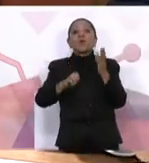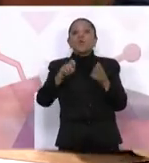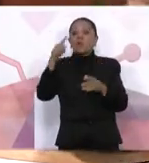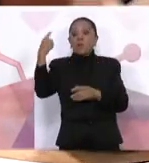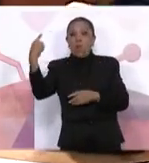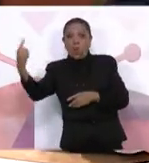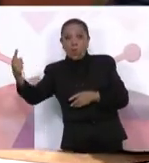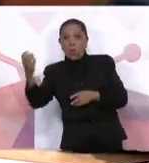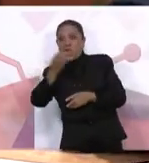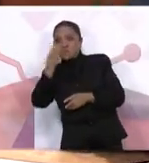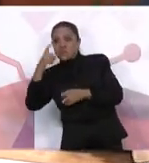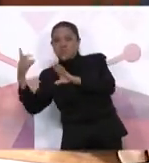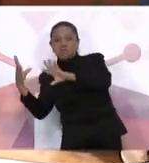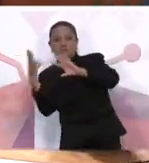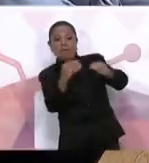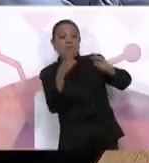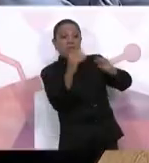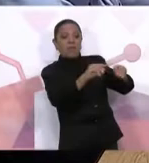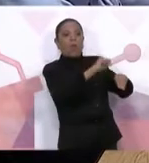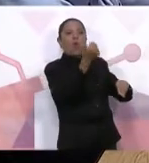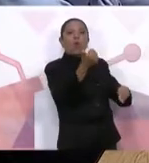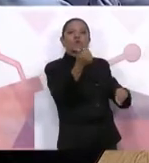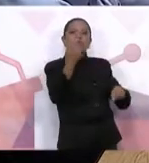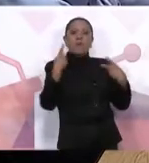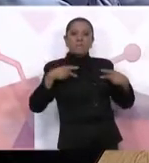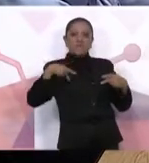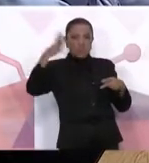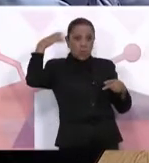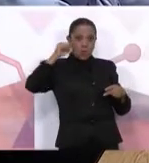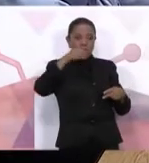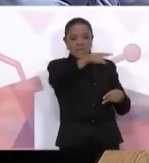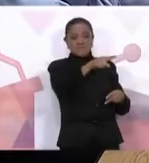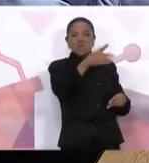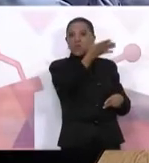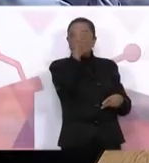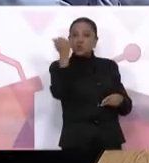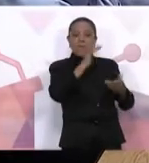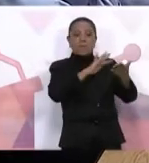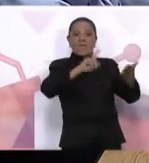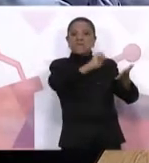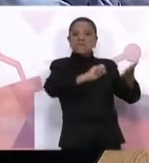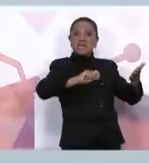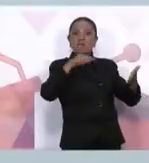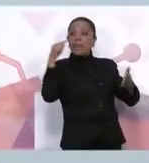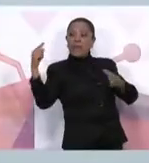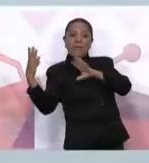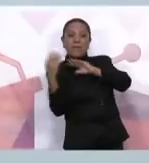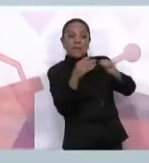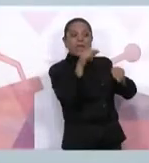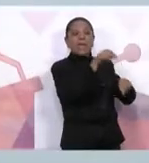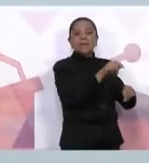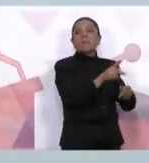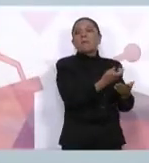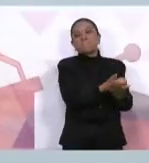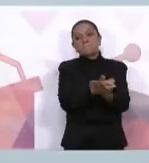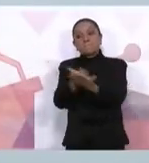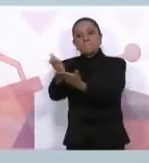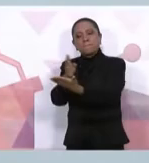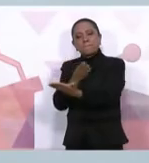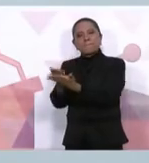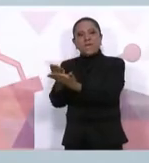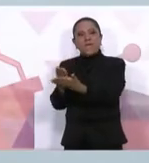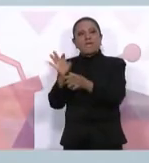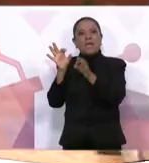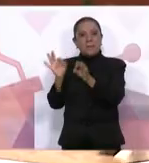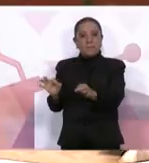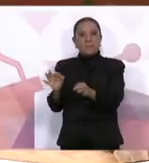son los que van a recibir el doble de la beca salario candidato durante este tiempo justamente se planteó en un inicio